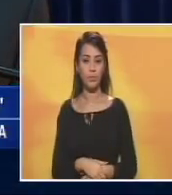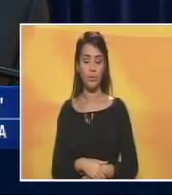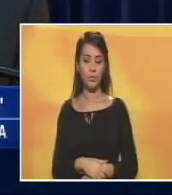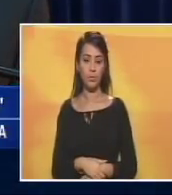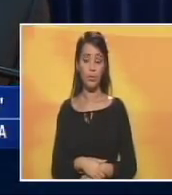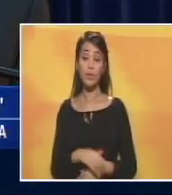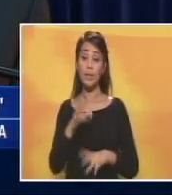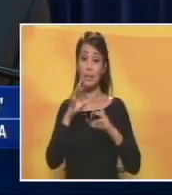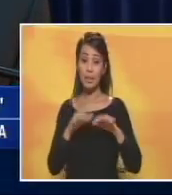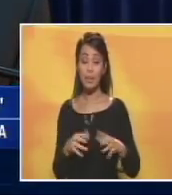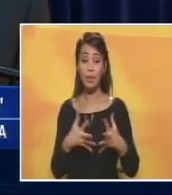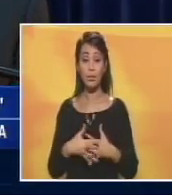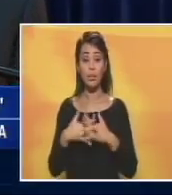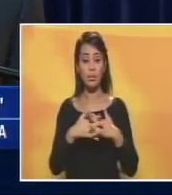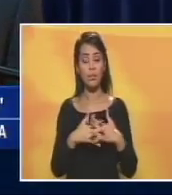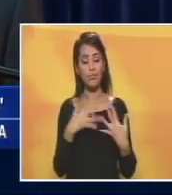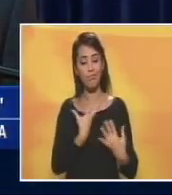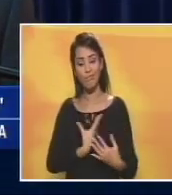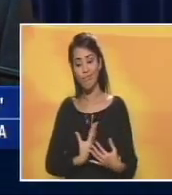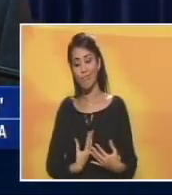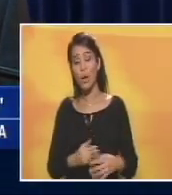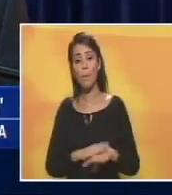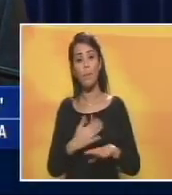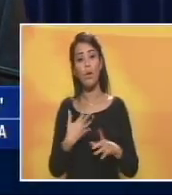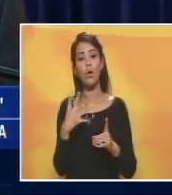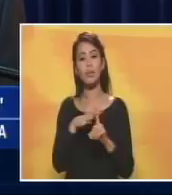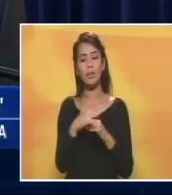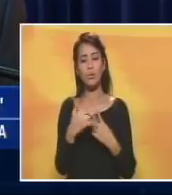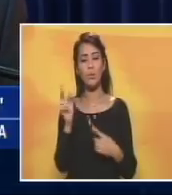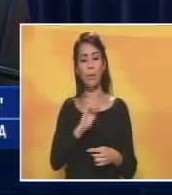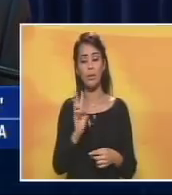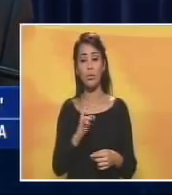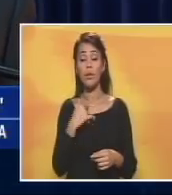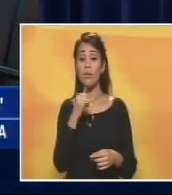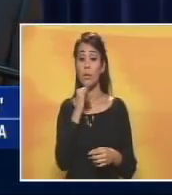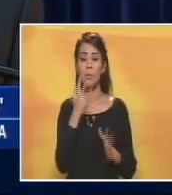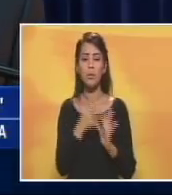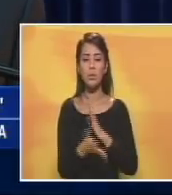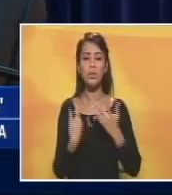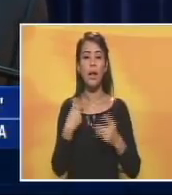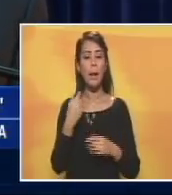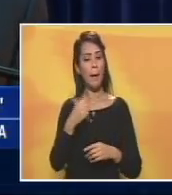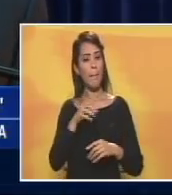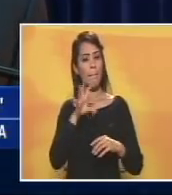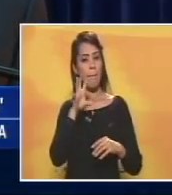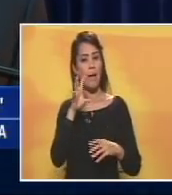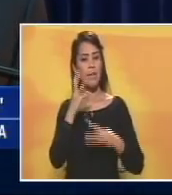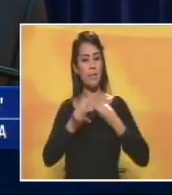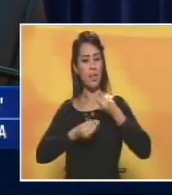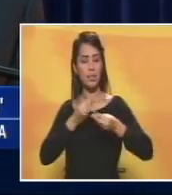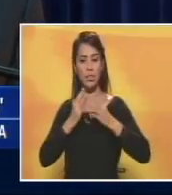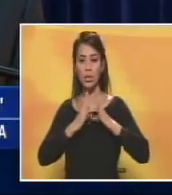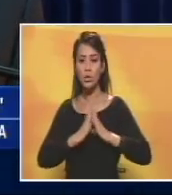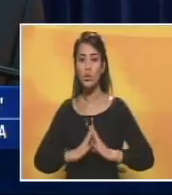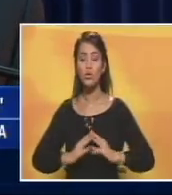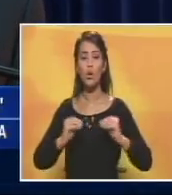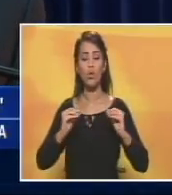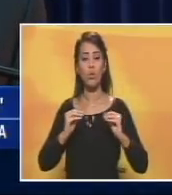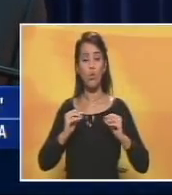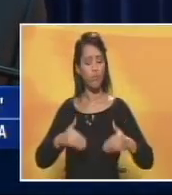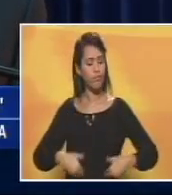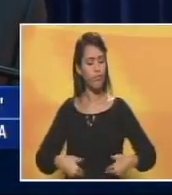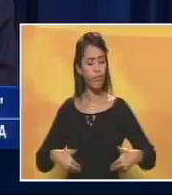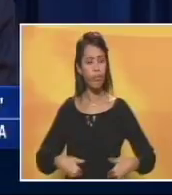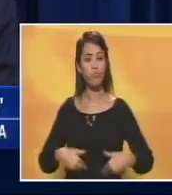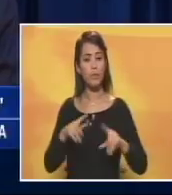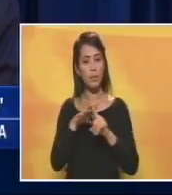Tillerson expresó su desilusión por lo que ocurre en Venezuela y resaltó que la intención de su país de actuar con todo el peso posible